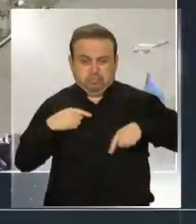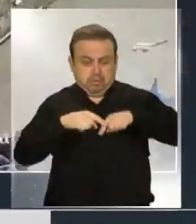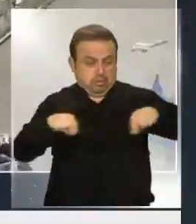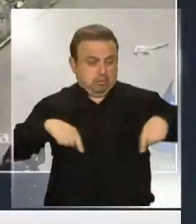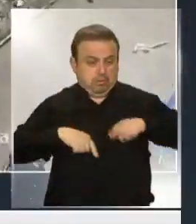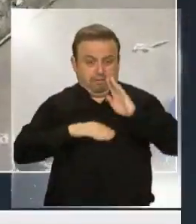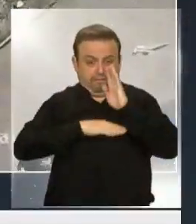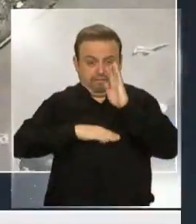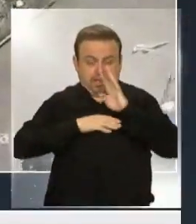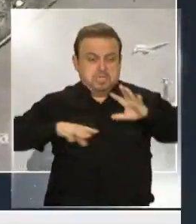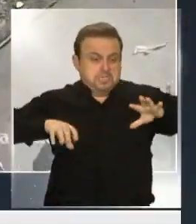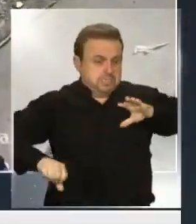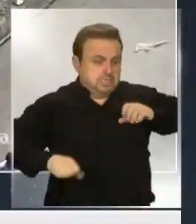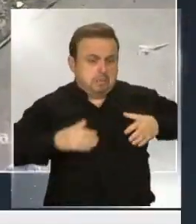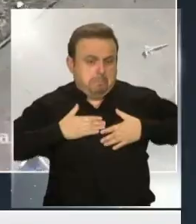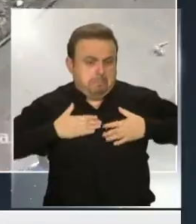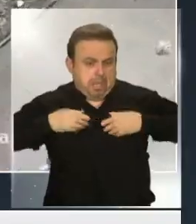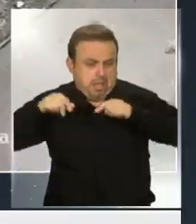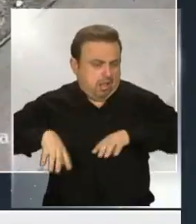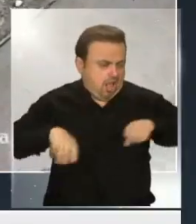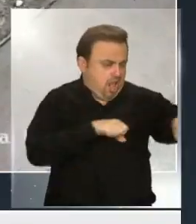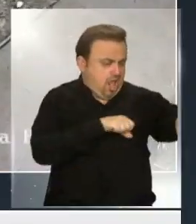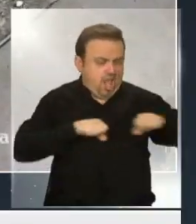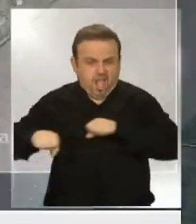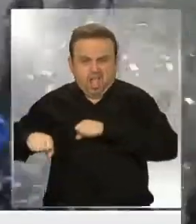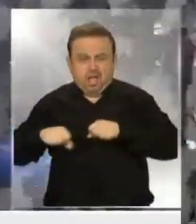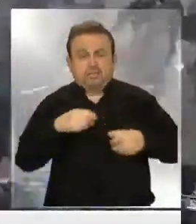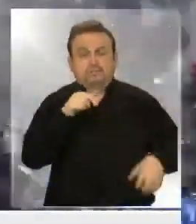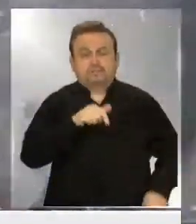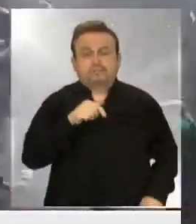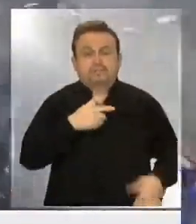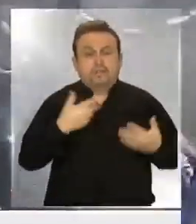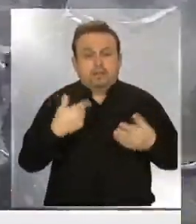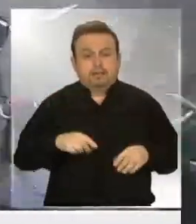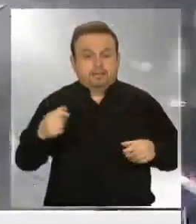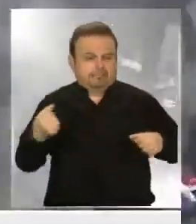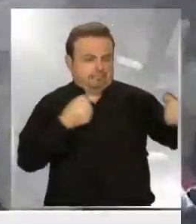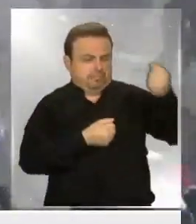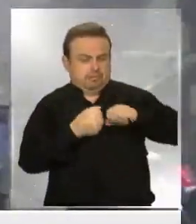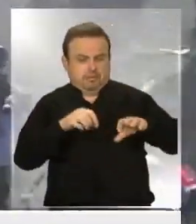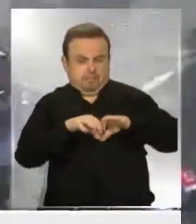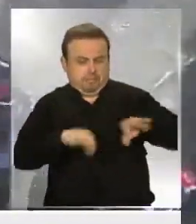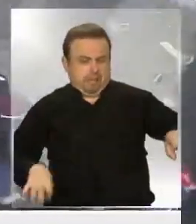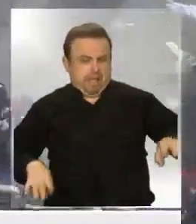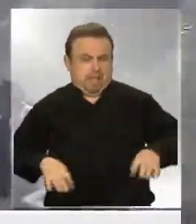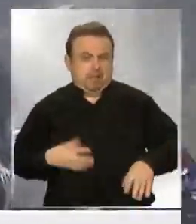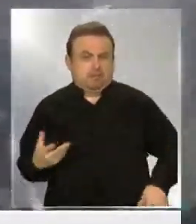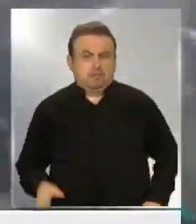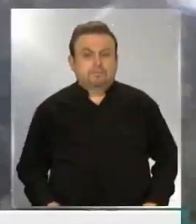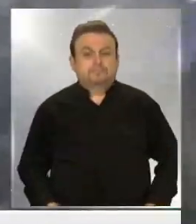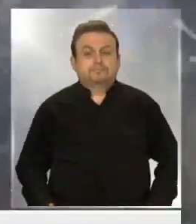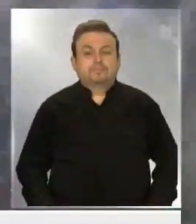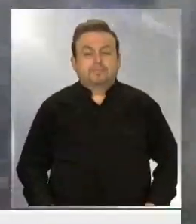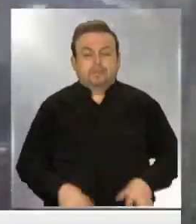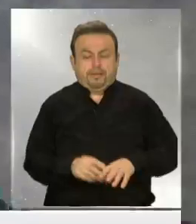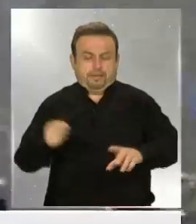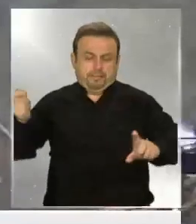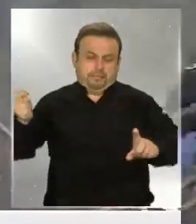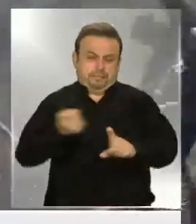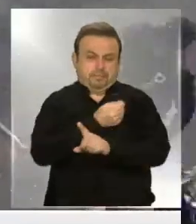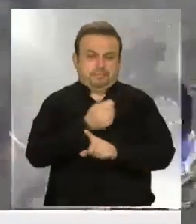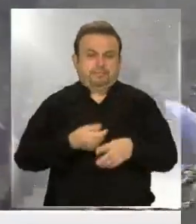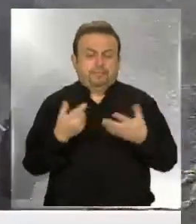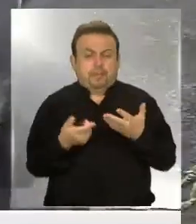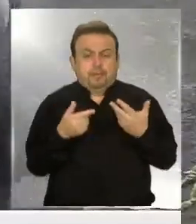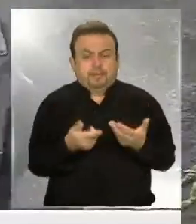territorio de la Plaza Baquedano. Allí en el lugar entonces se comenzaron a golpear con objetos contundentes también, a pegarse mientras estaba